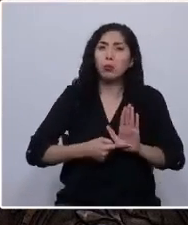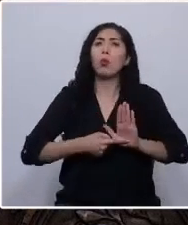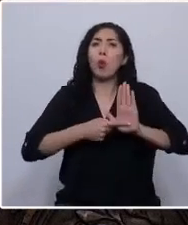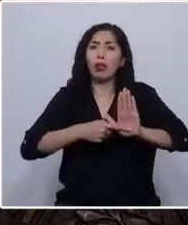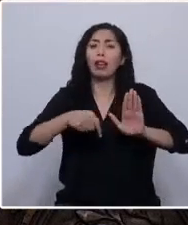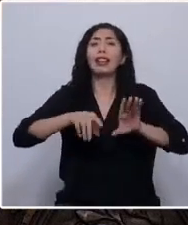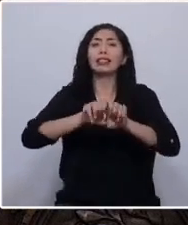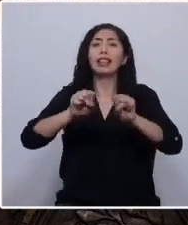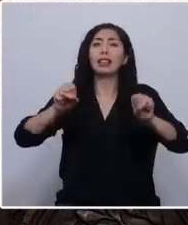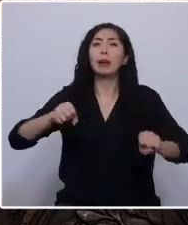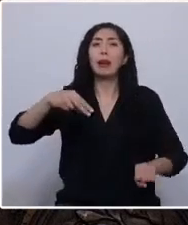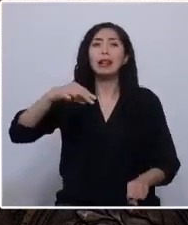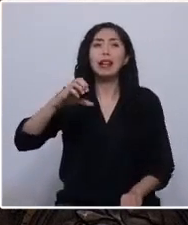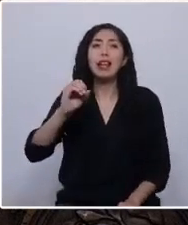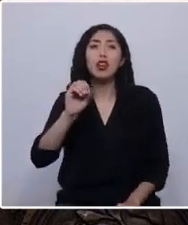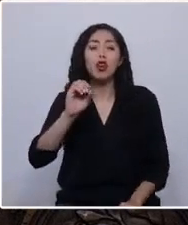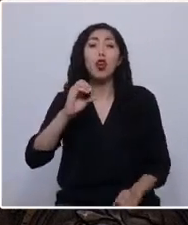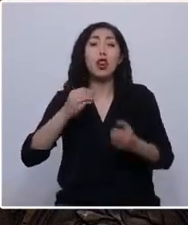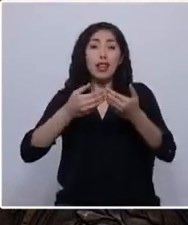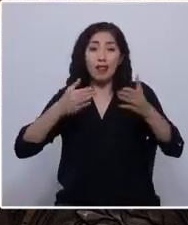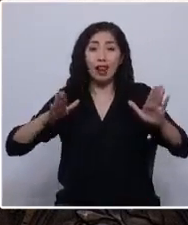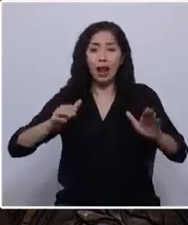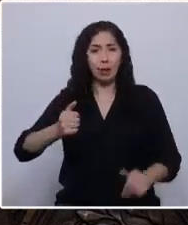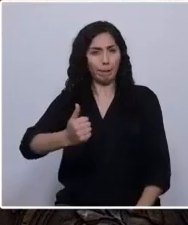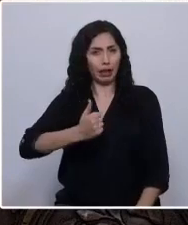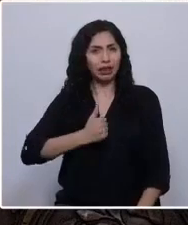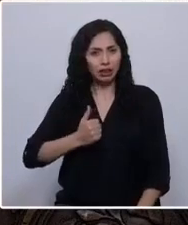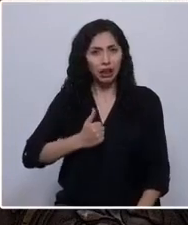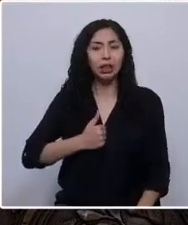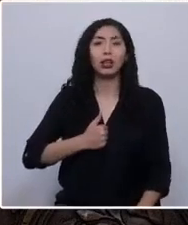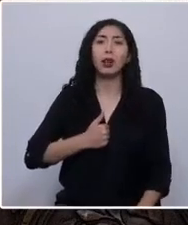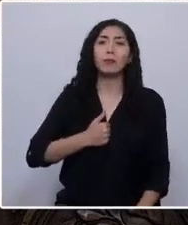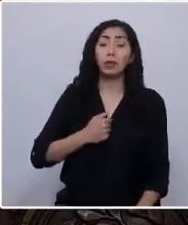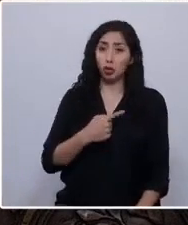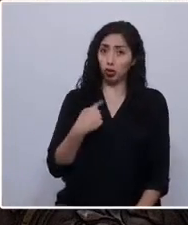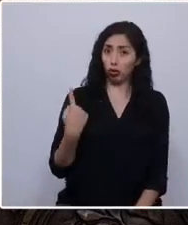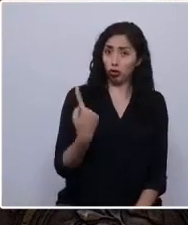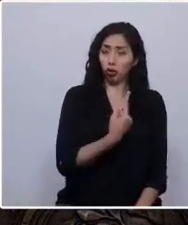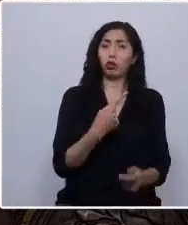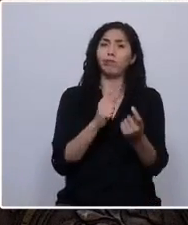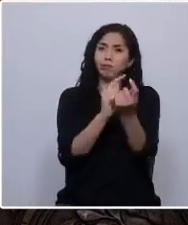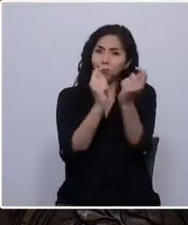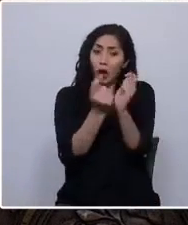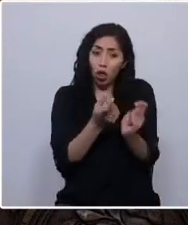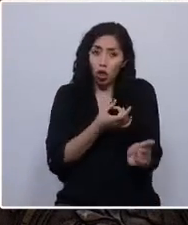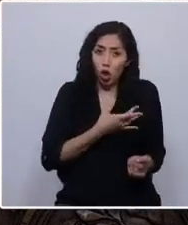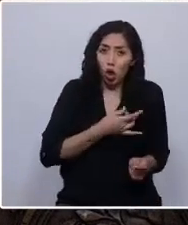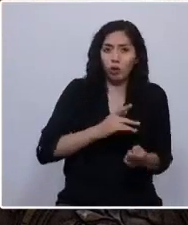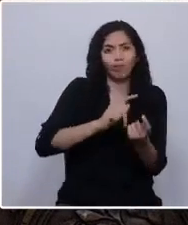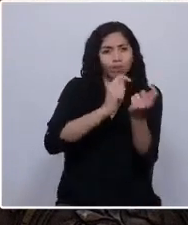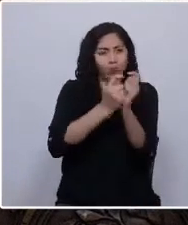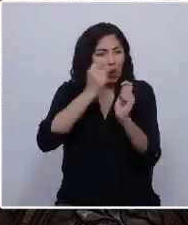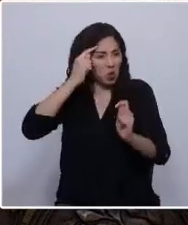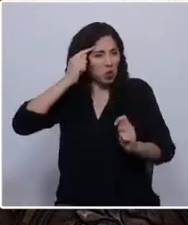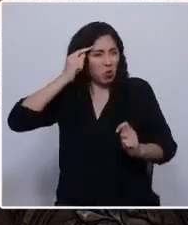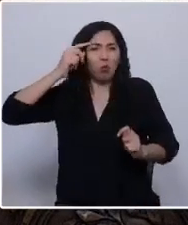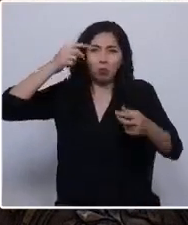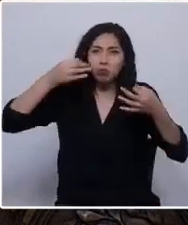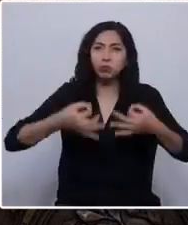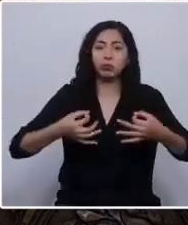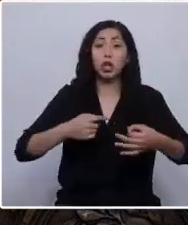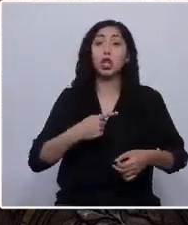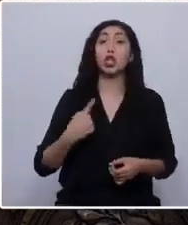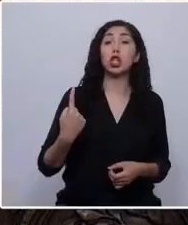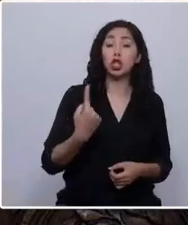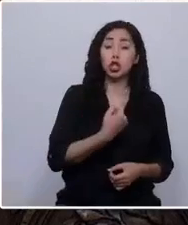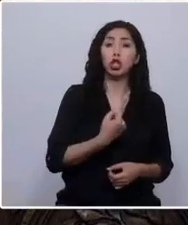sistema neoliberal y patriarcal. Nosotras somos las que transformamos el dolor en convicción. Nosotras somos las que